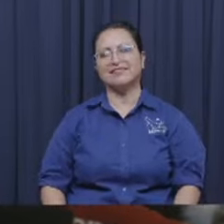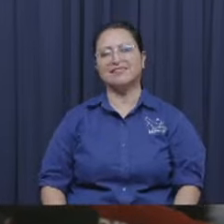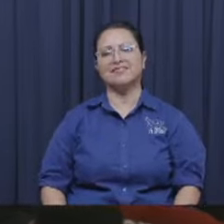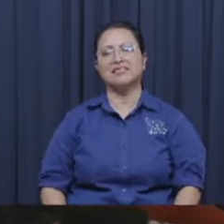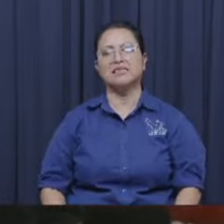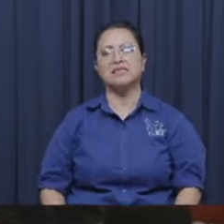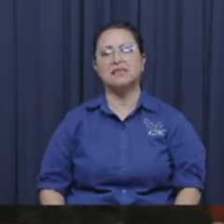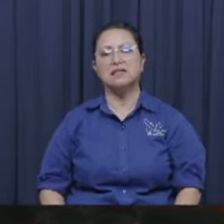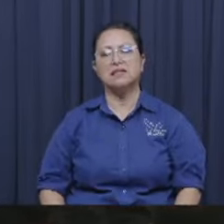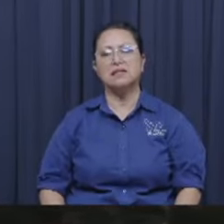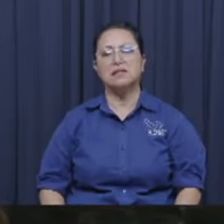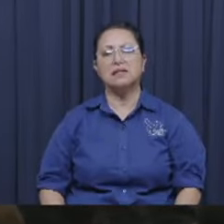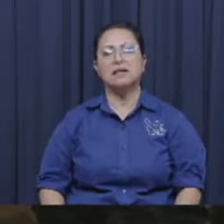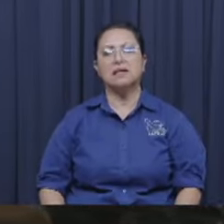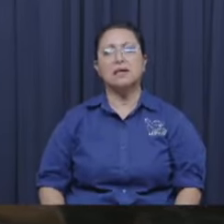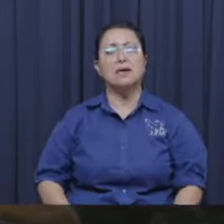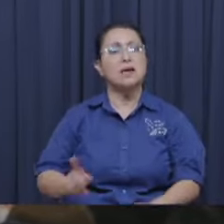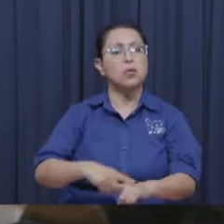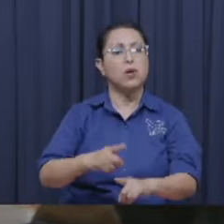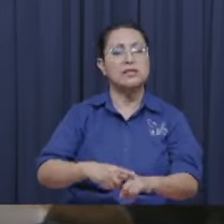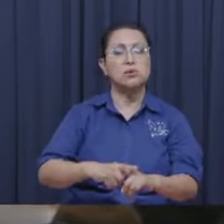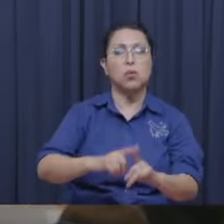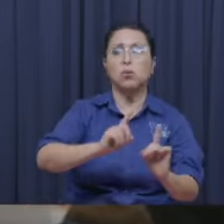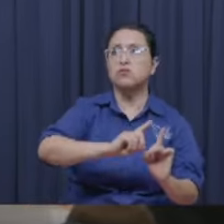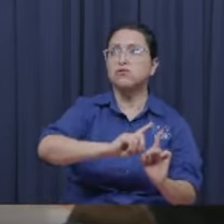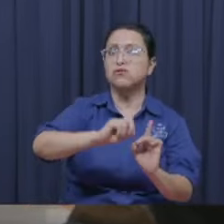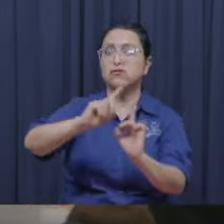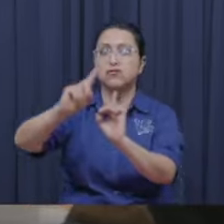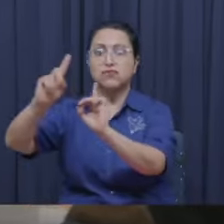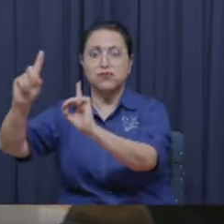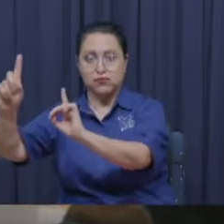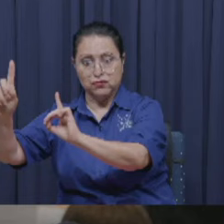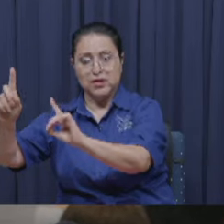Pero cuando se fueron, tal vez aquí eran predicadores.